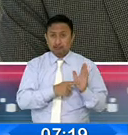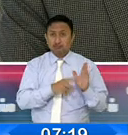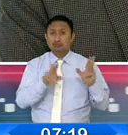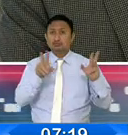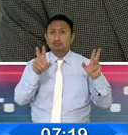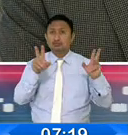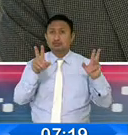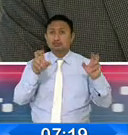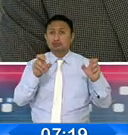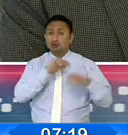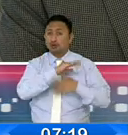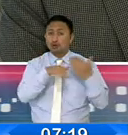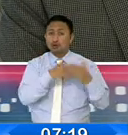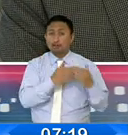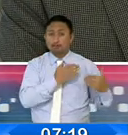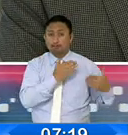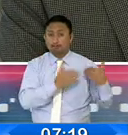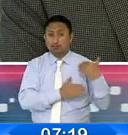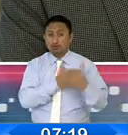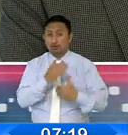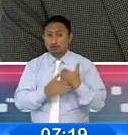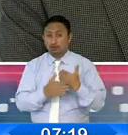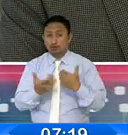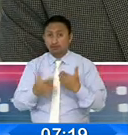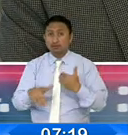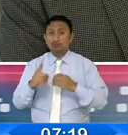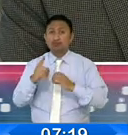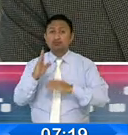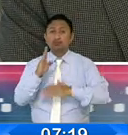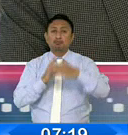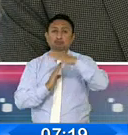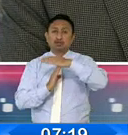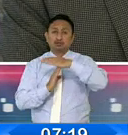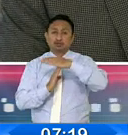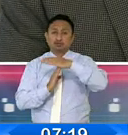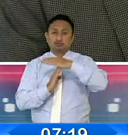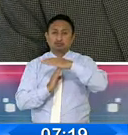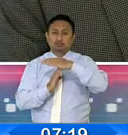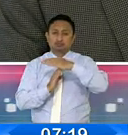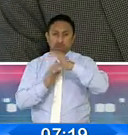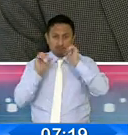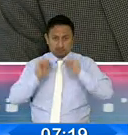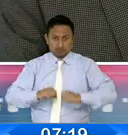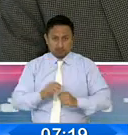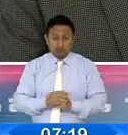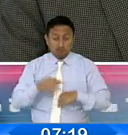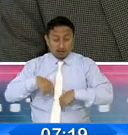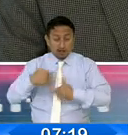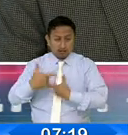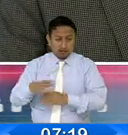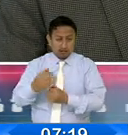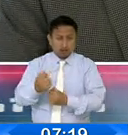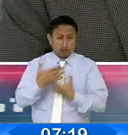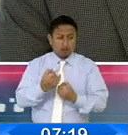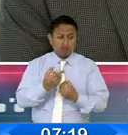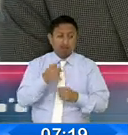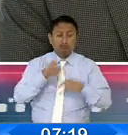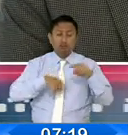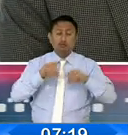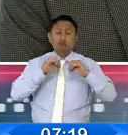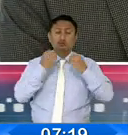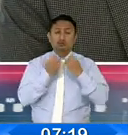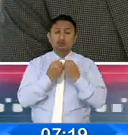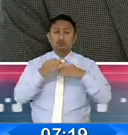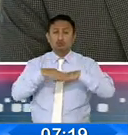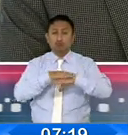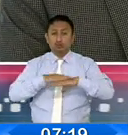este proceso a nivel pacífico. Nos han informado también de algunas organizaciones, bases militantes de